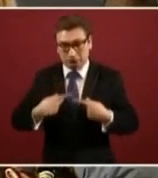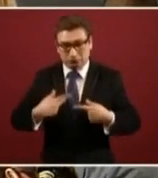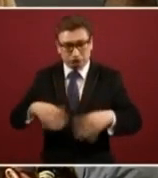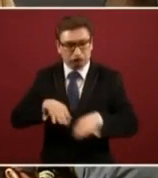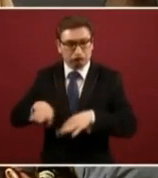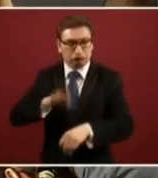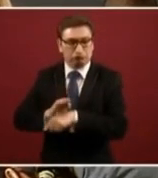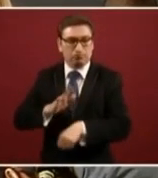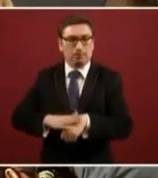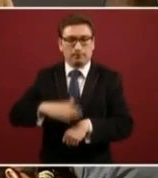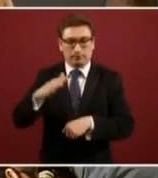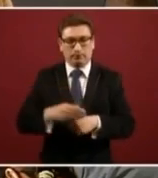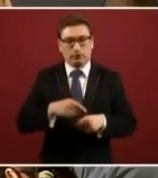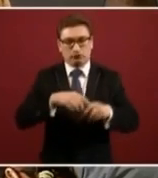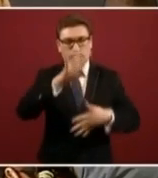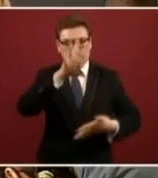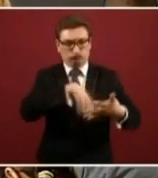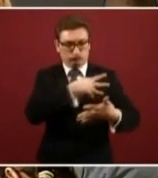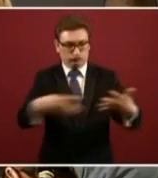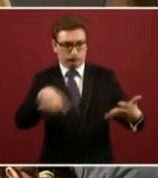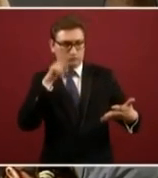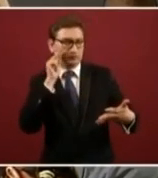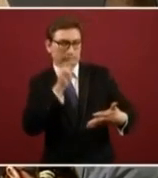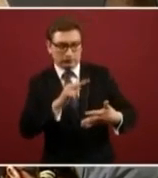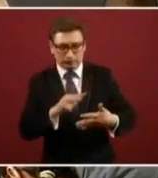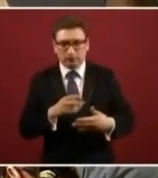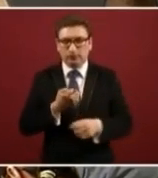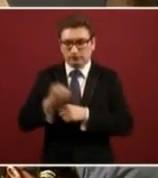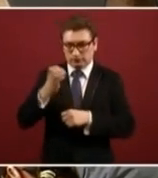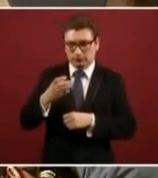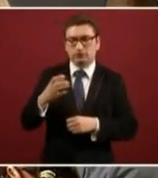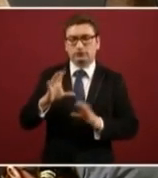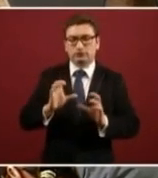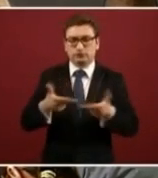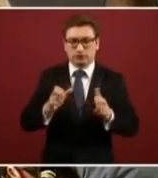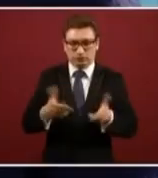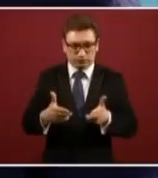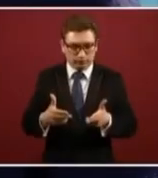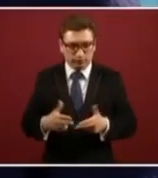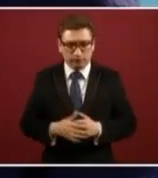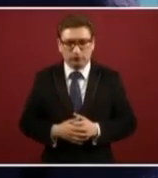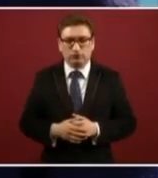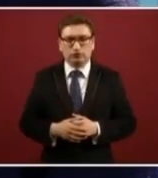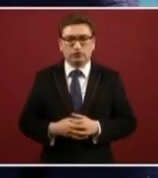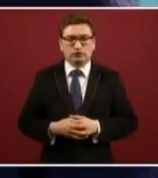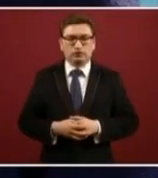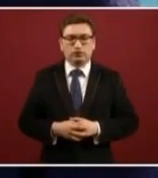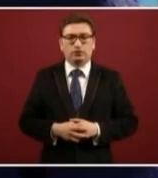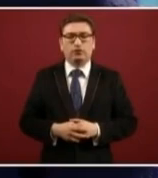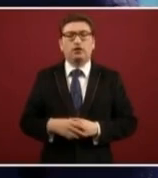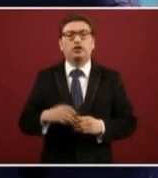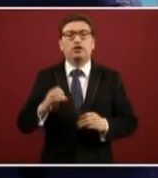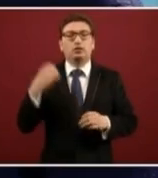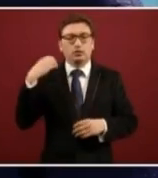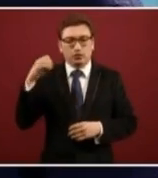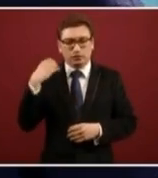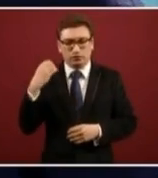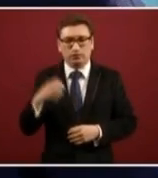beneficio, están ahí en este cuadro. Destacan el estado de Chiapas, con 271.000 productores, Oaxaca